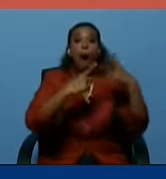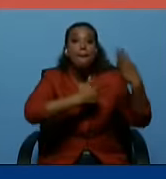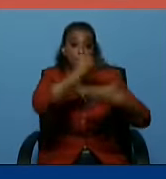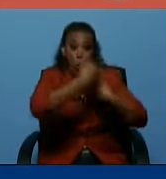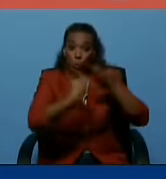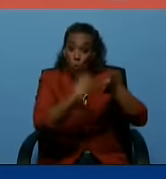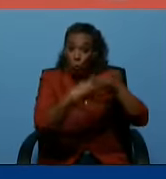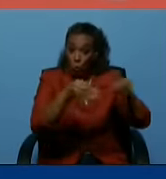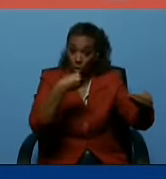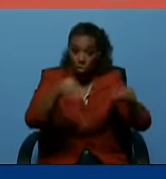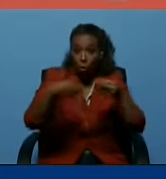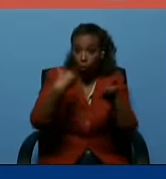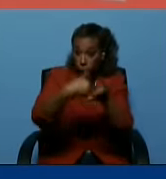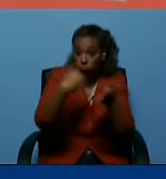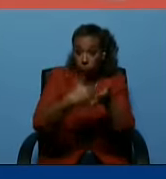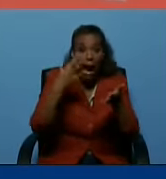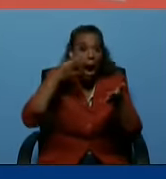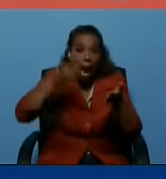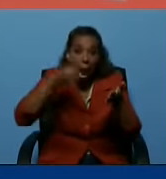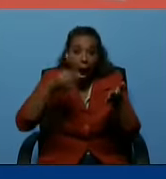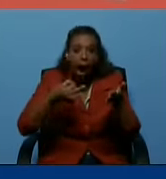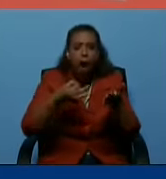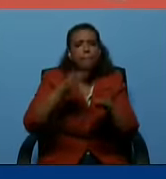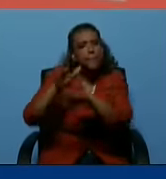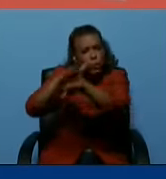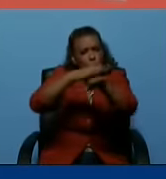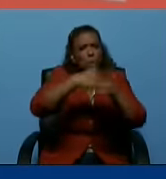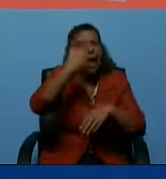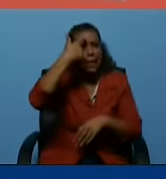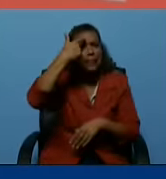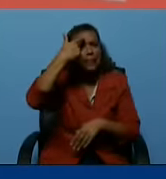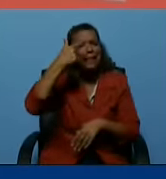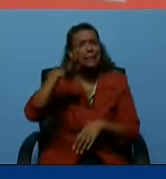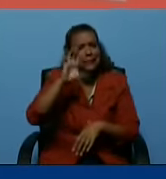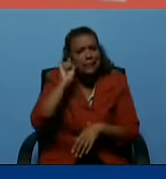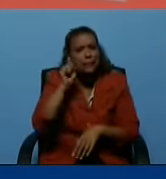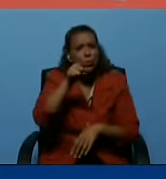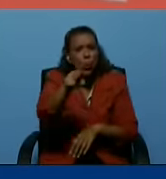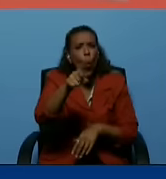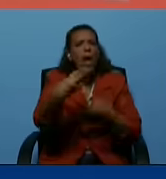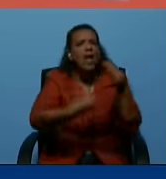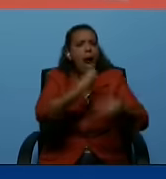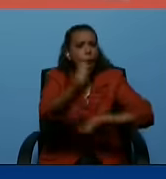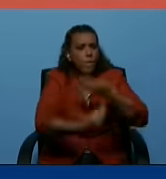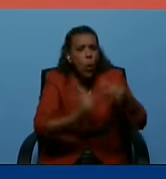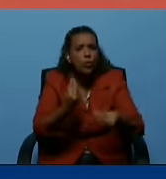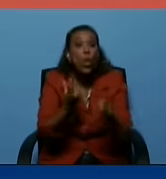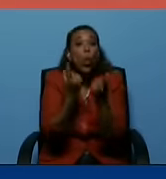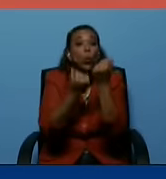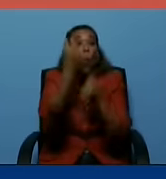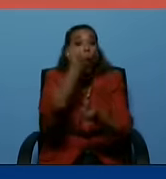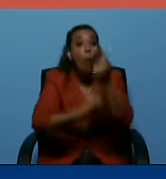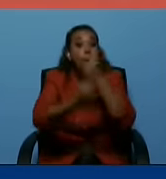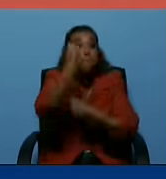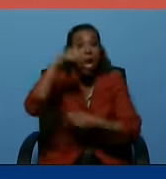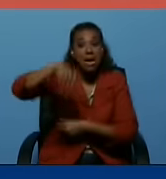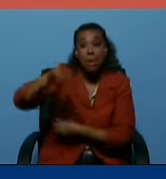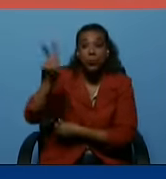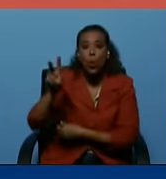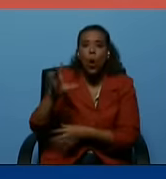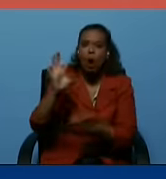productos, porque fíjense, hay que entender bien qué es lo que estamos haciendo con la economía para que funcione tan